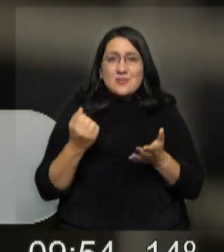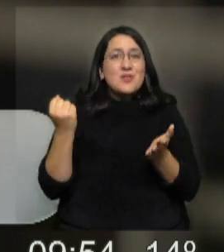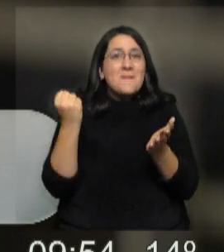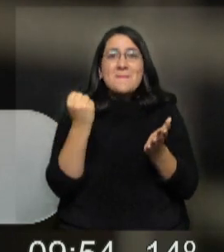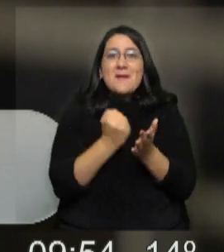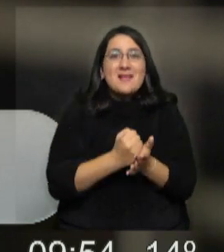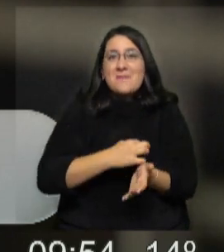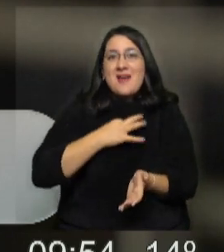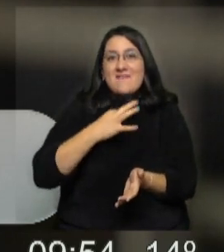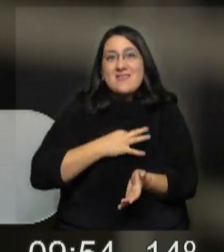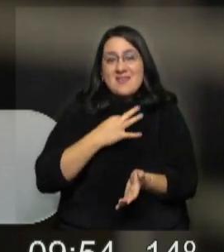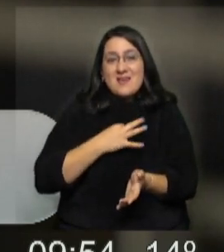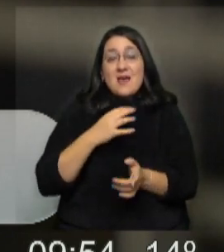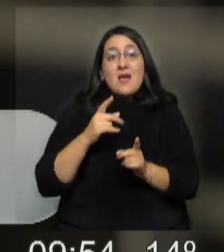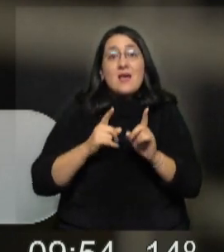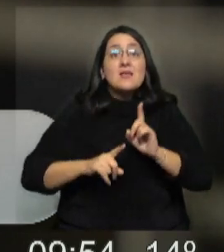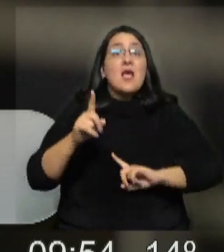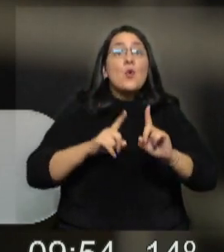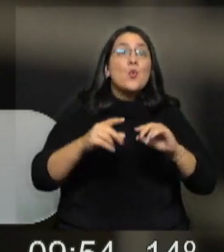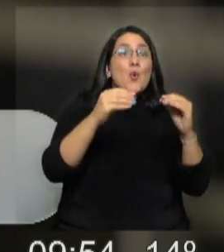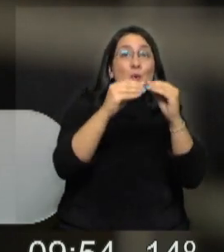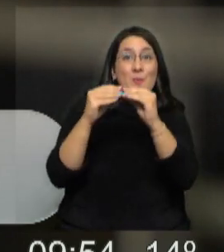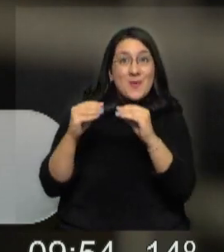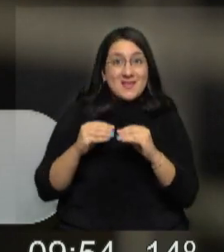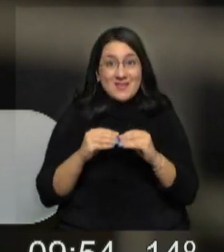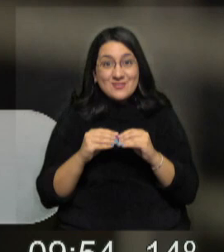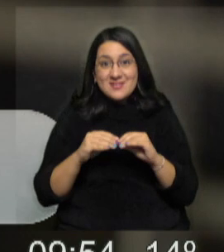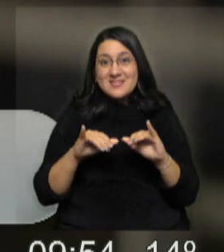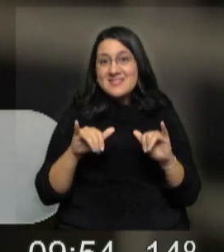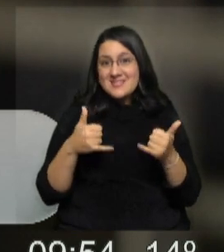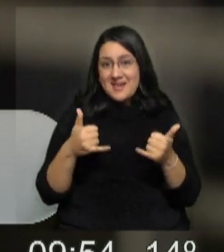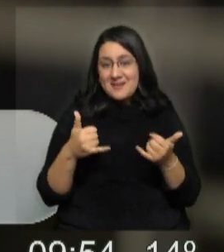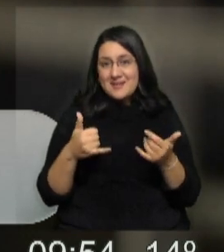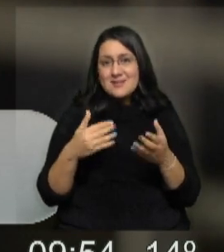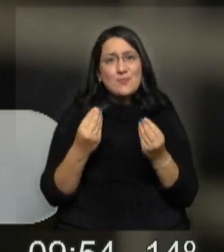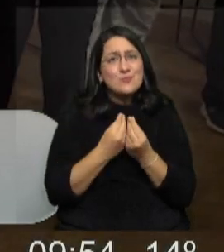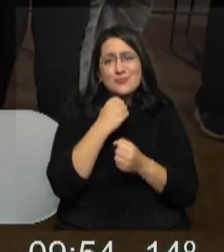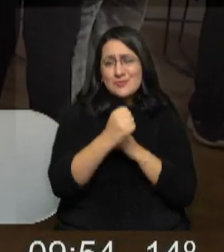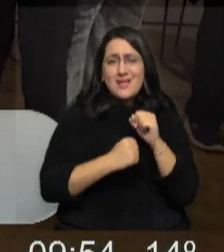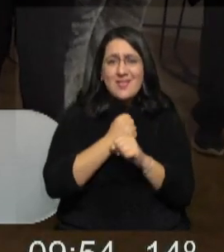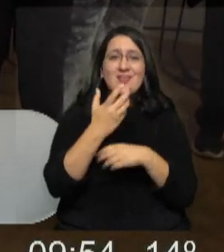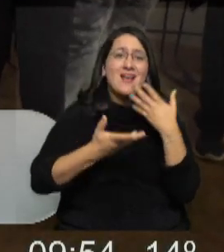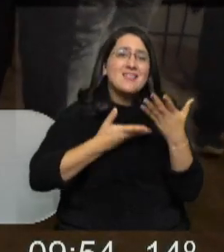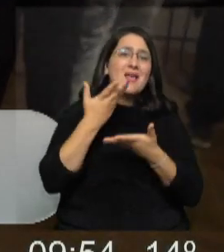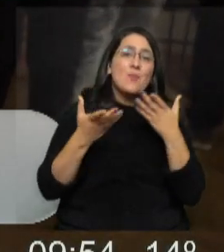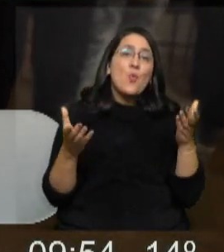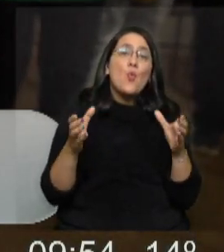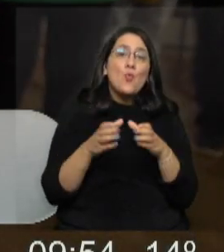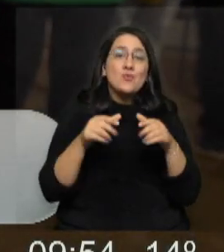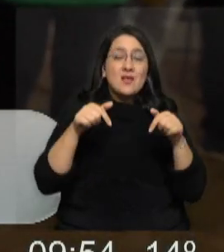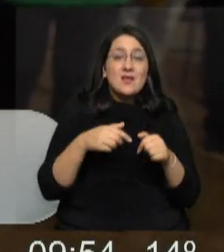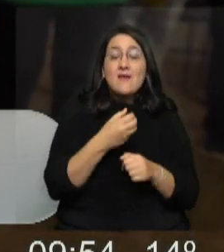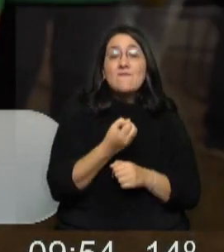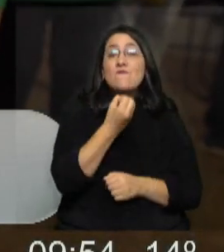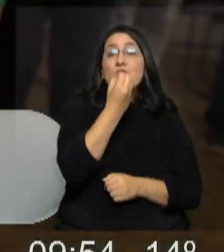toda la vida, y en el caso de algunos y algunas compañeras que están acá, ya hace un montón de años que cantamos juntos acá en